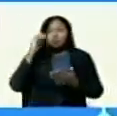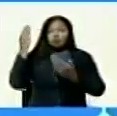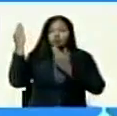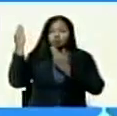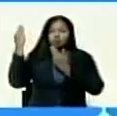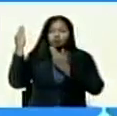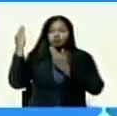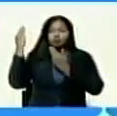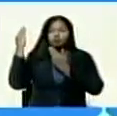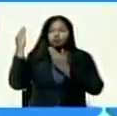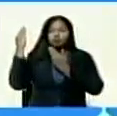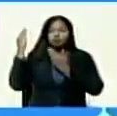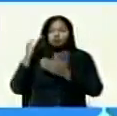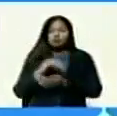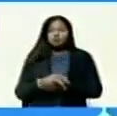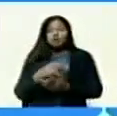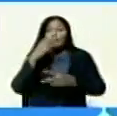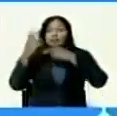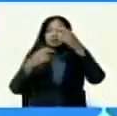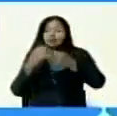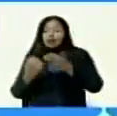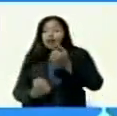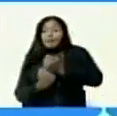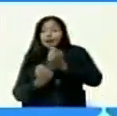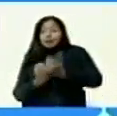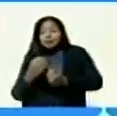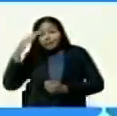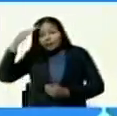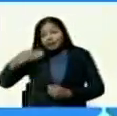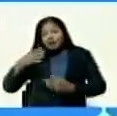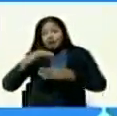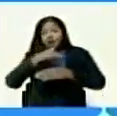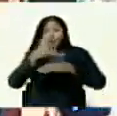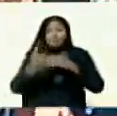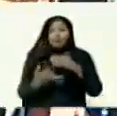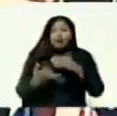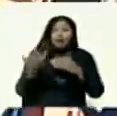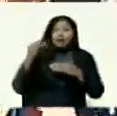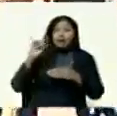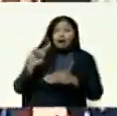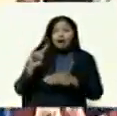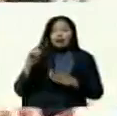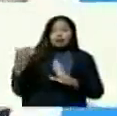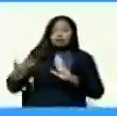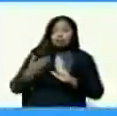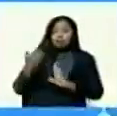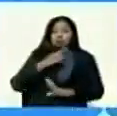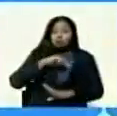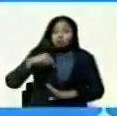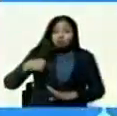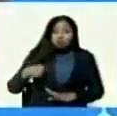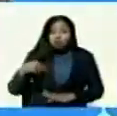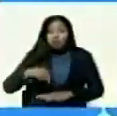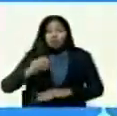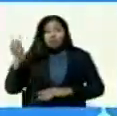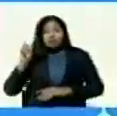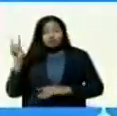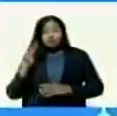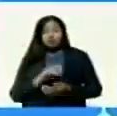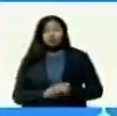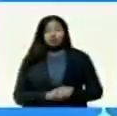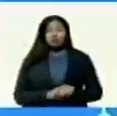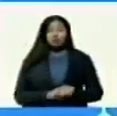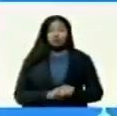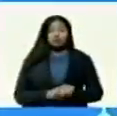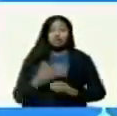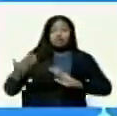Faller. Fue a visitar sus bases militares, sus planes perversos contra nuestra región, para atentar contra la